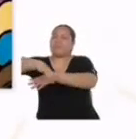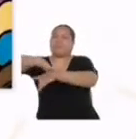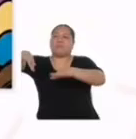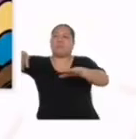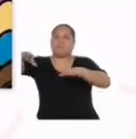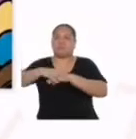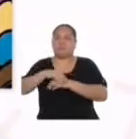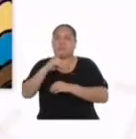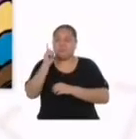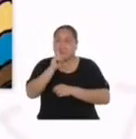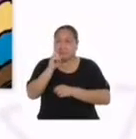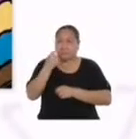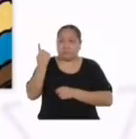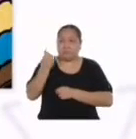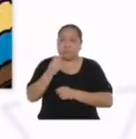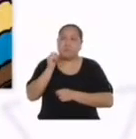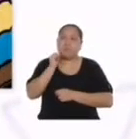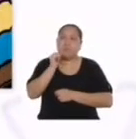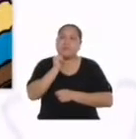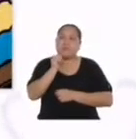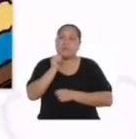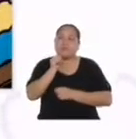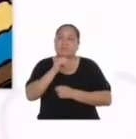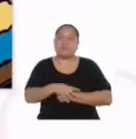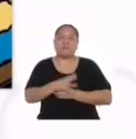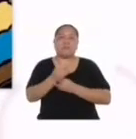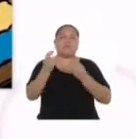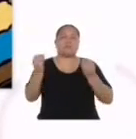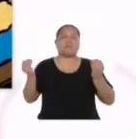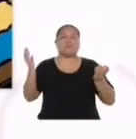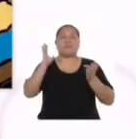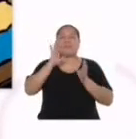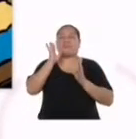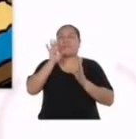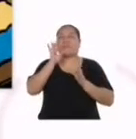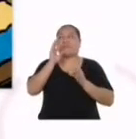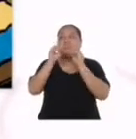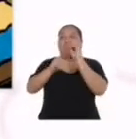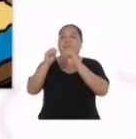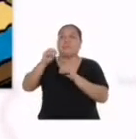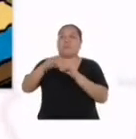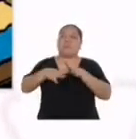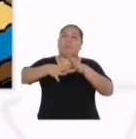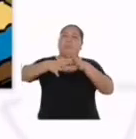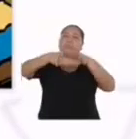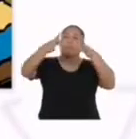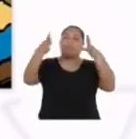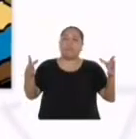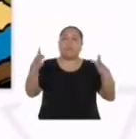es por la falta de tratamiento, sino por la producción excesiva de residuos.